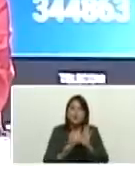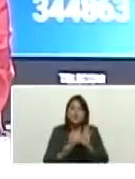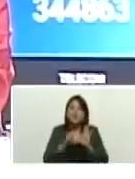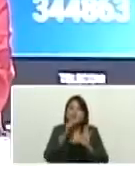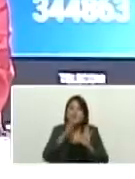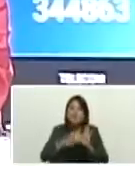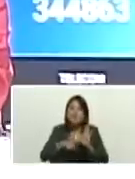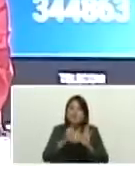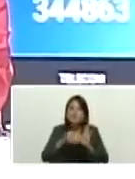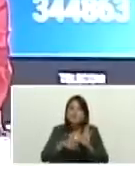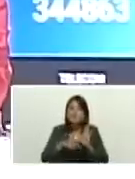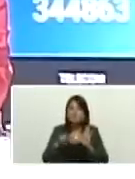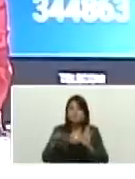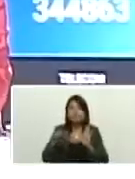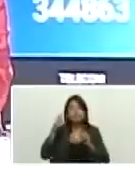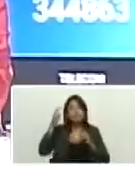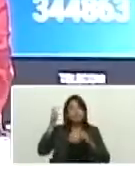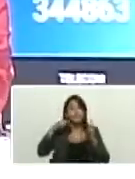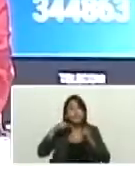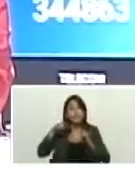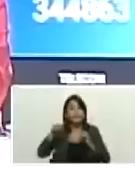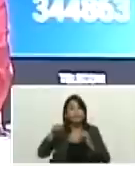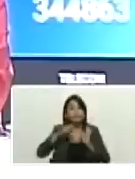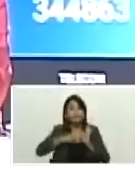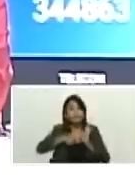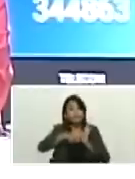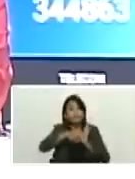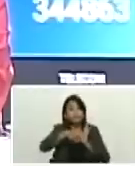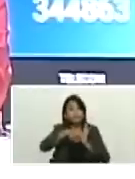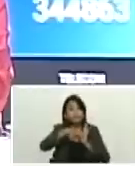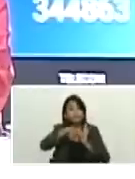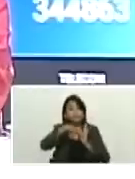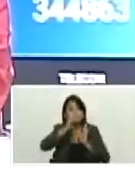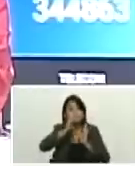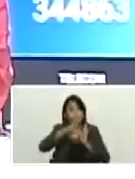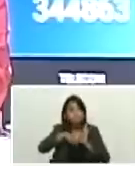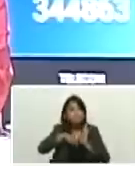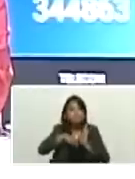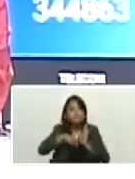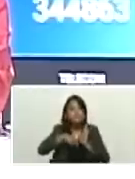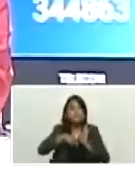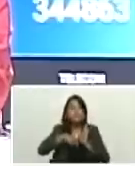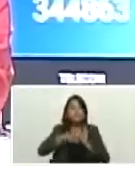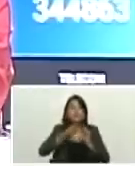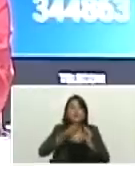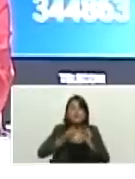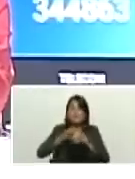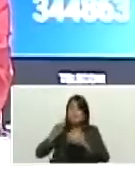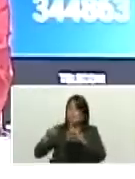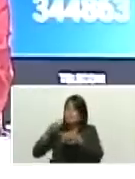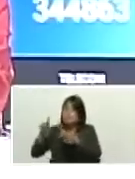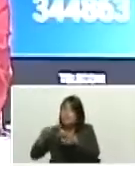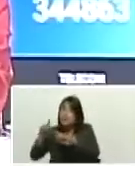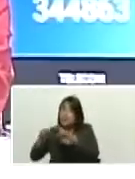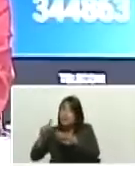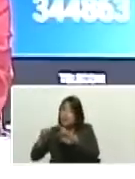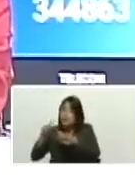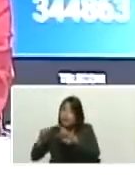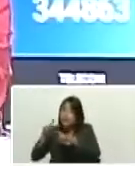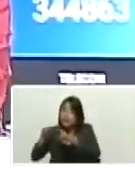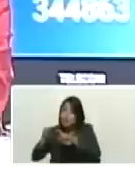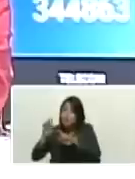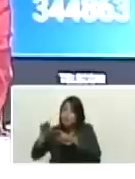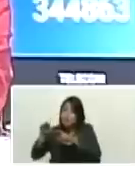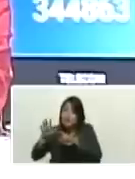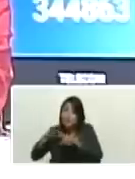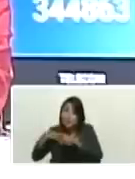Chávez, por convocatoria del comandante Chávez, para preguntarle al pueblo si estaba de acuerdo que se convocara una Asamblea Nacional